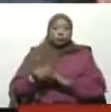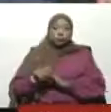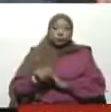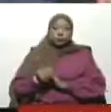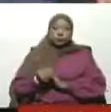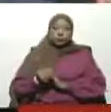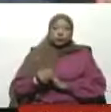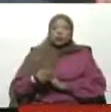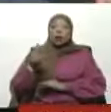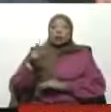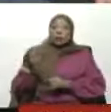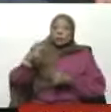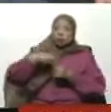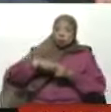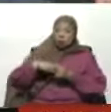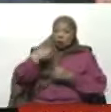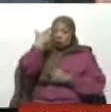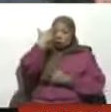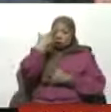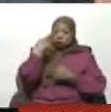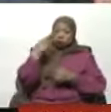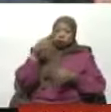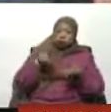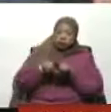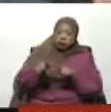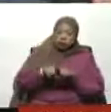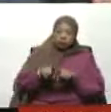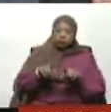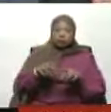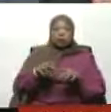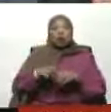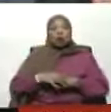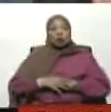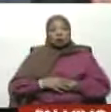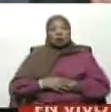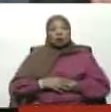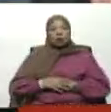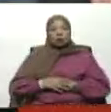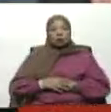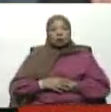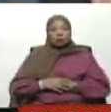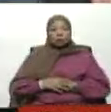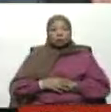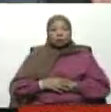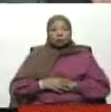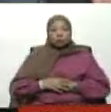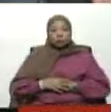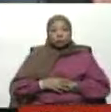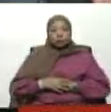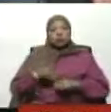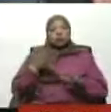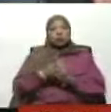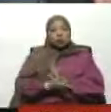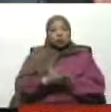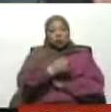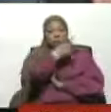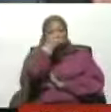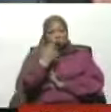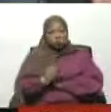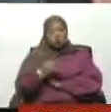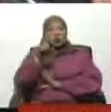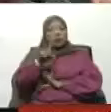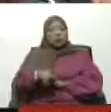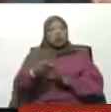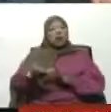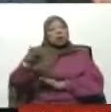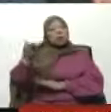interno. Yo pasaría a usted un balance, solamente quiero decirle cosas porque ellos me hicieron jurar que yo iba por lo